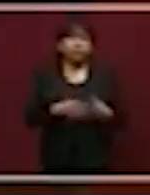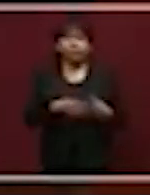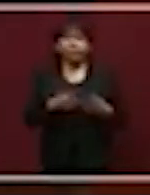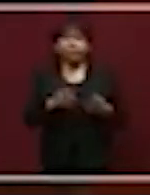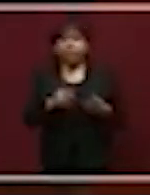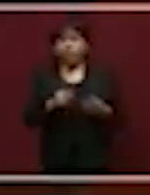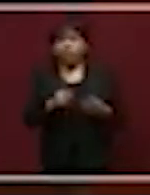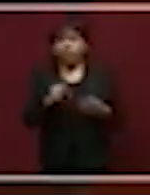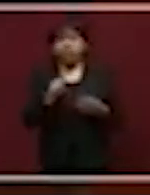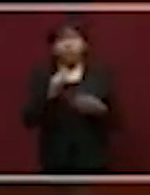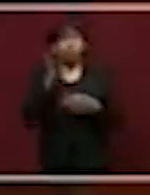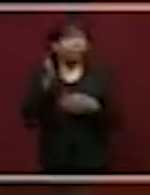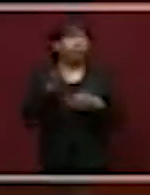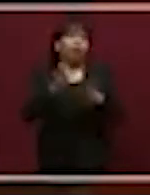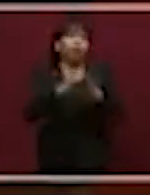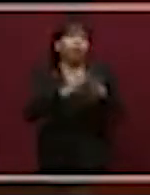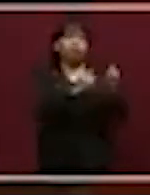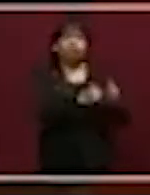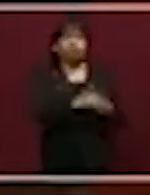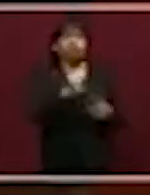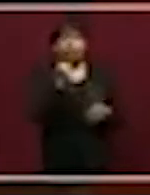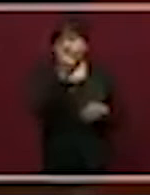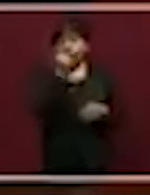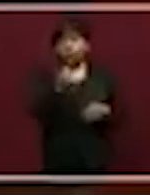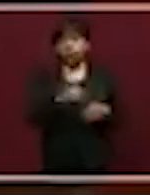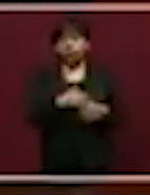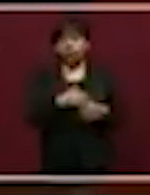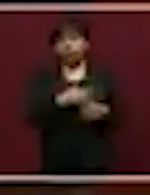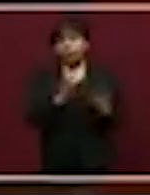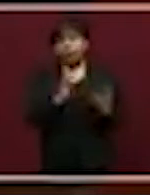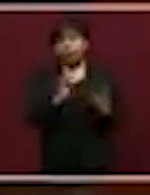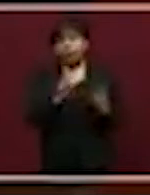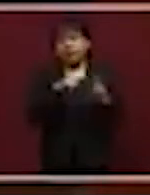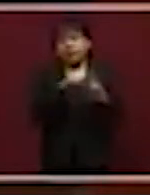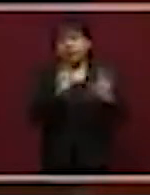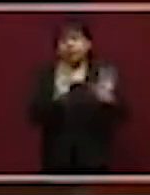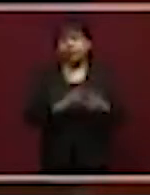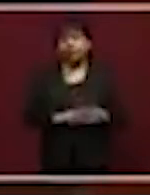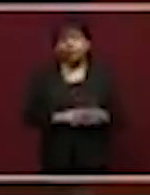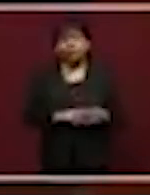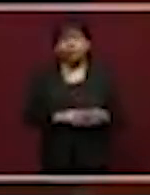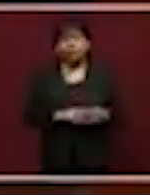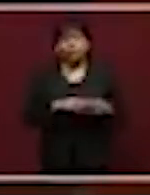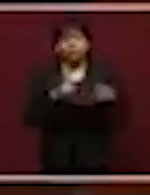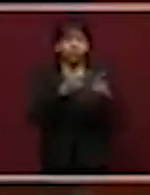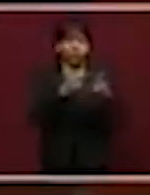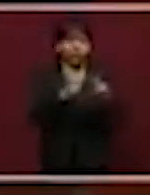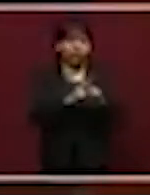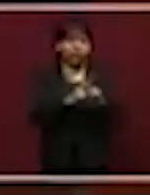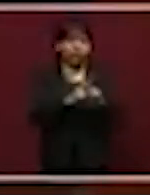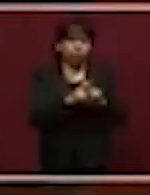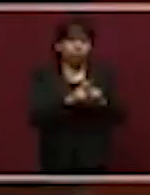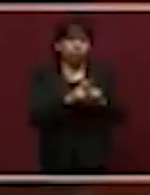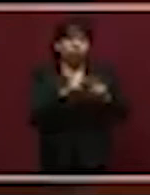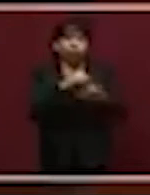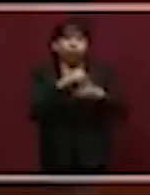no nos exponemos y se manda a su casa. Si un alumno de pronto resulta positivo, se va al grupo con el que tuvo